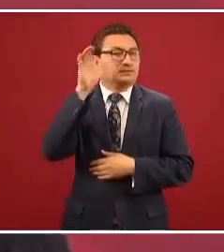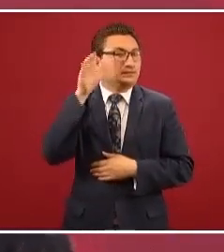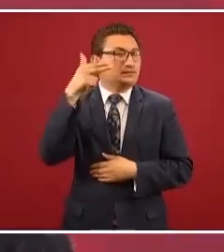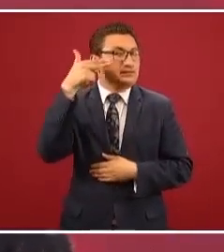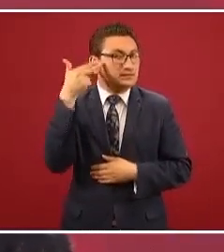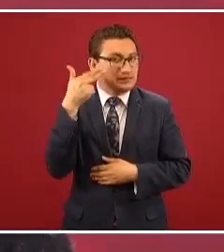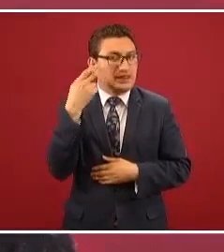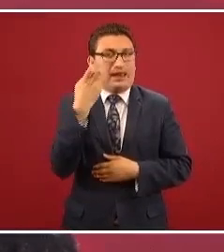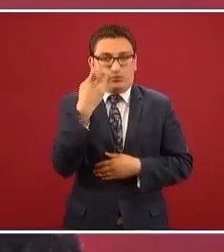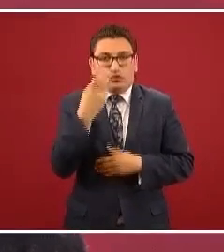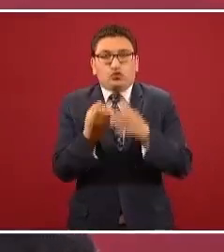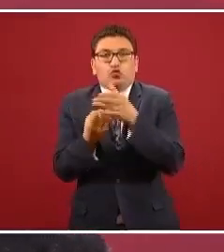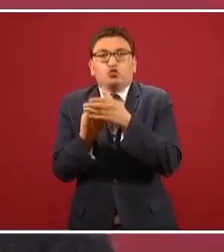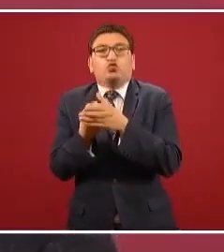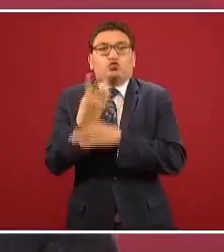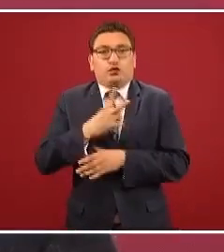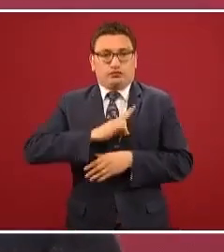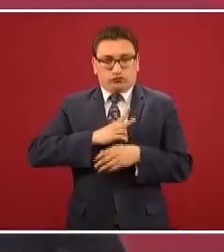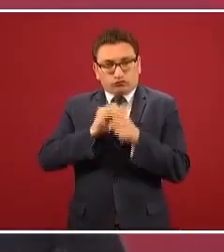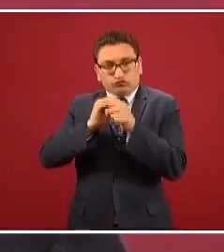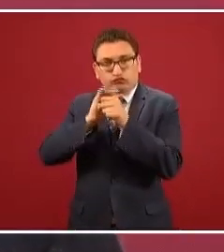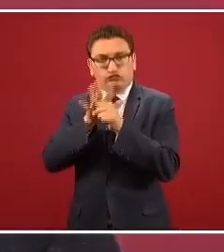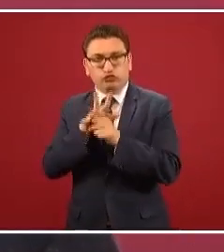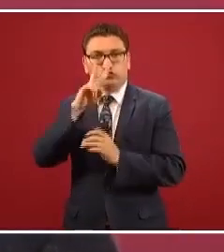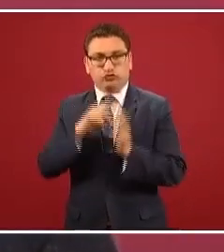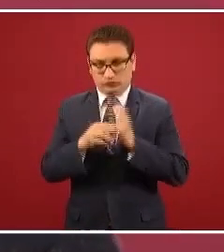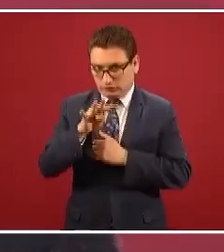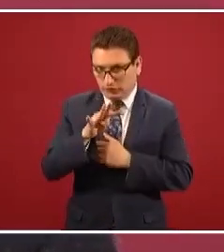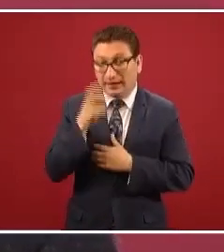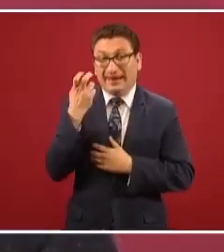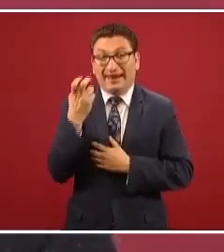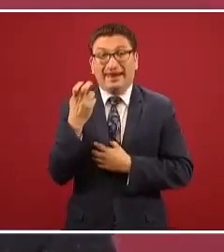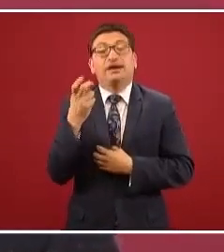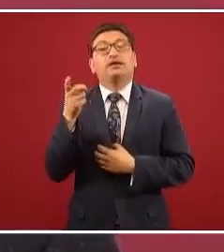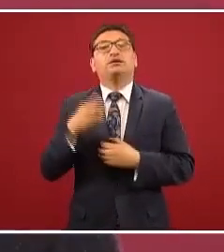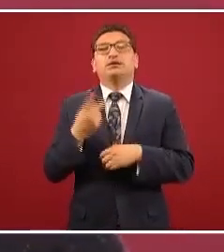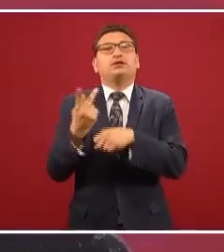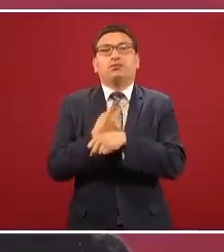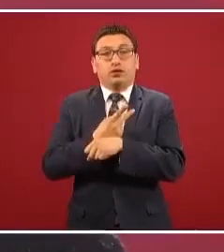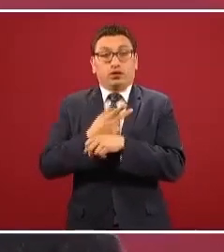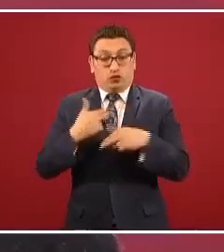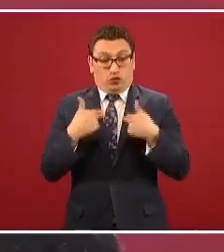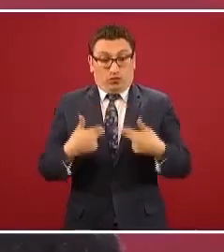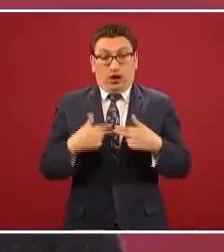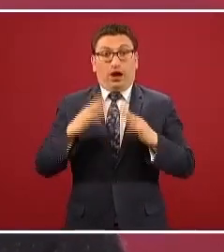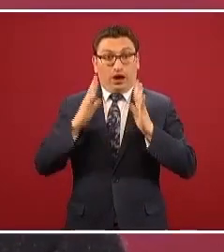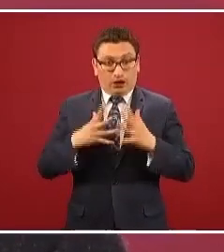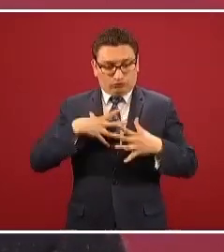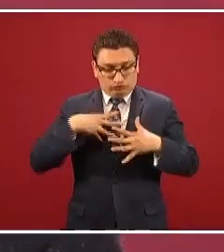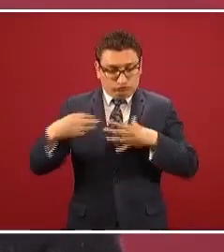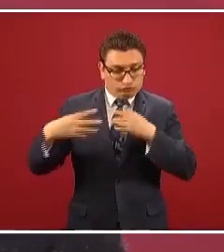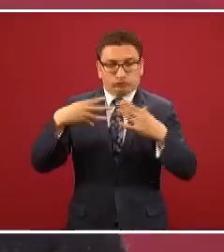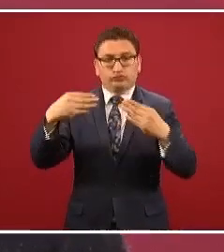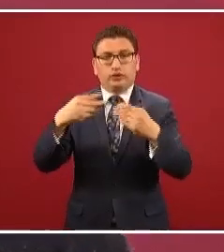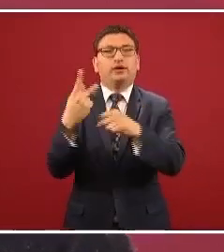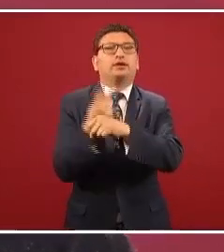el nuevo coronavirus 2019. Una vez que se convierte en una enfermedad de transmisión de humano a humano, pasa